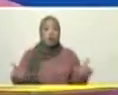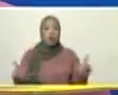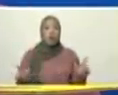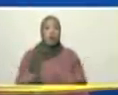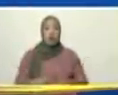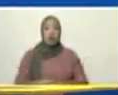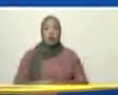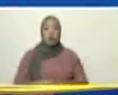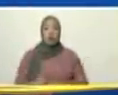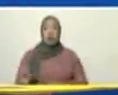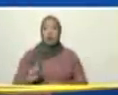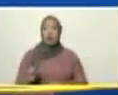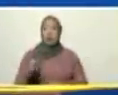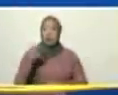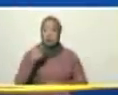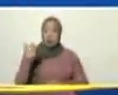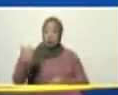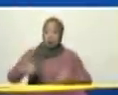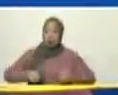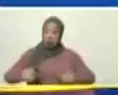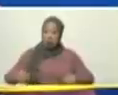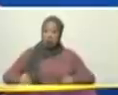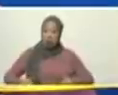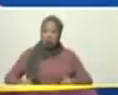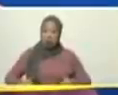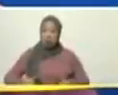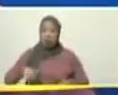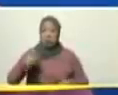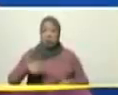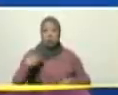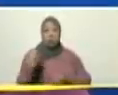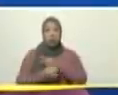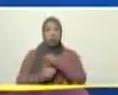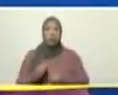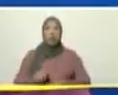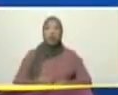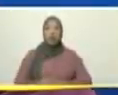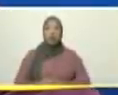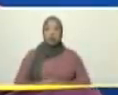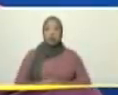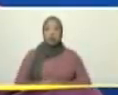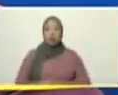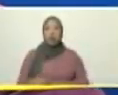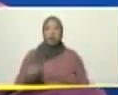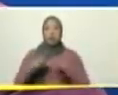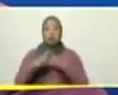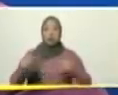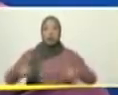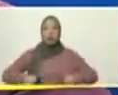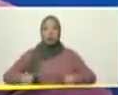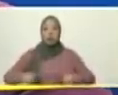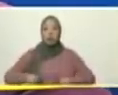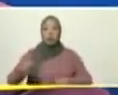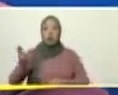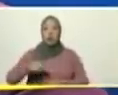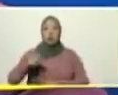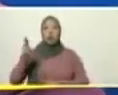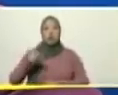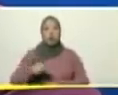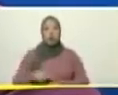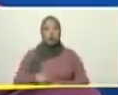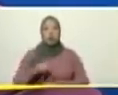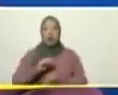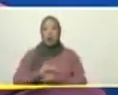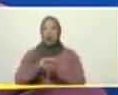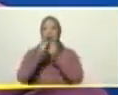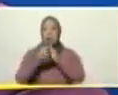además, ¿no?, que se puede resistir a este imperio que en toda su existencia nunca, nunca ha